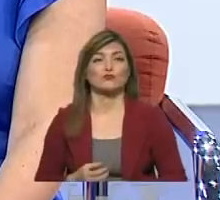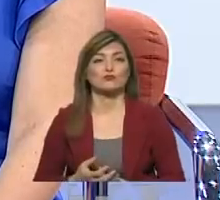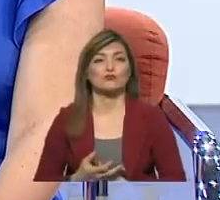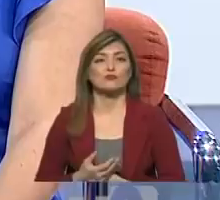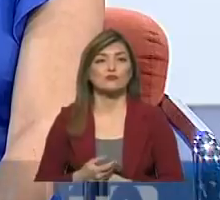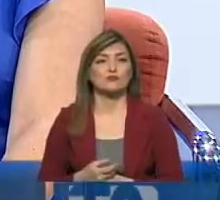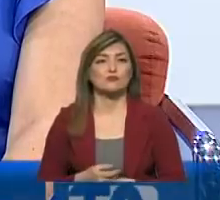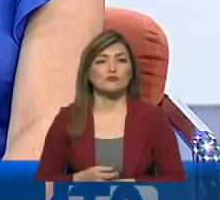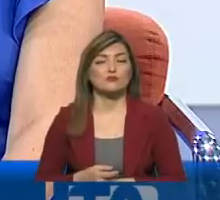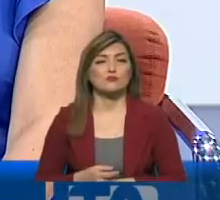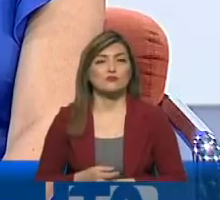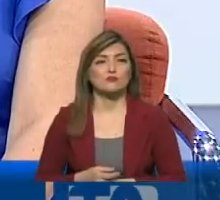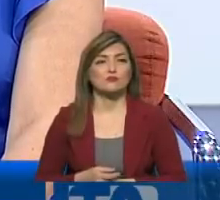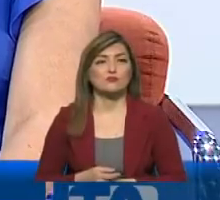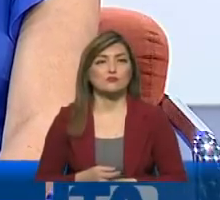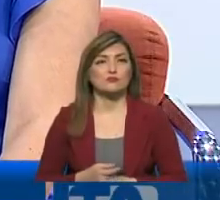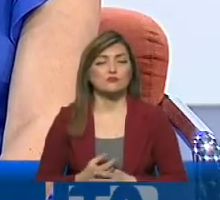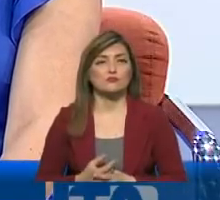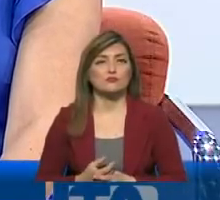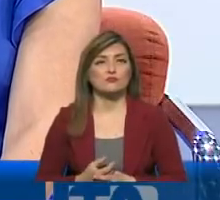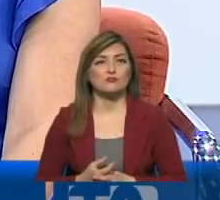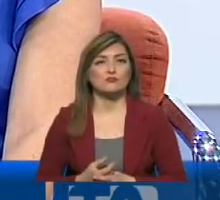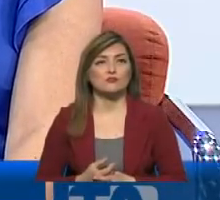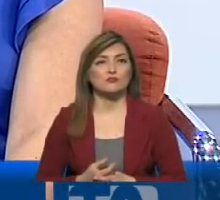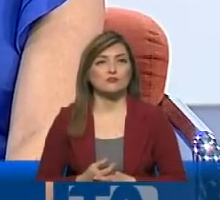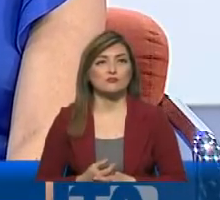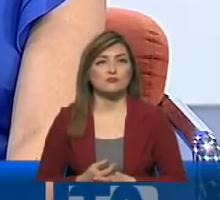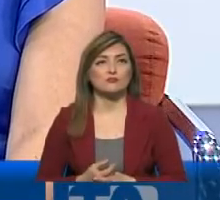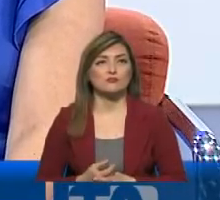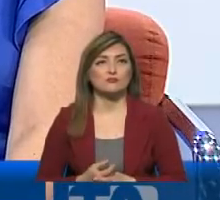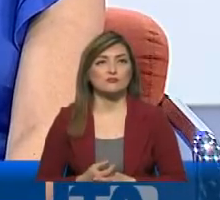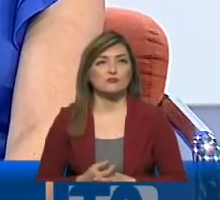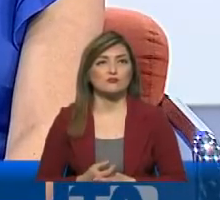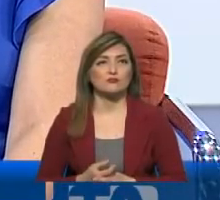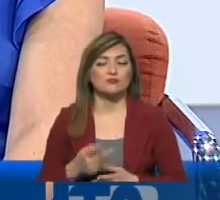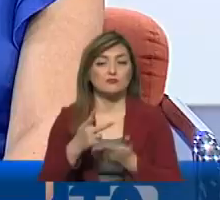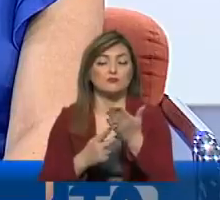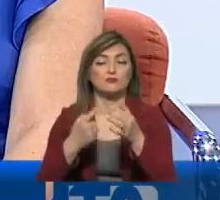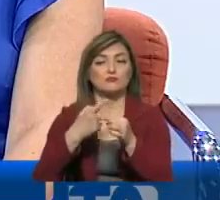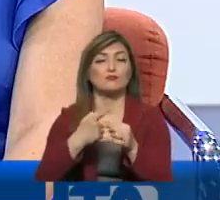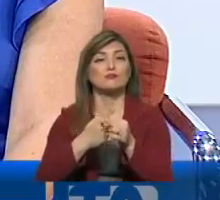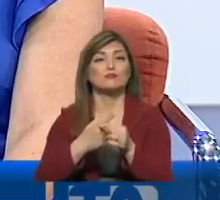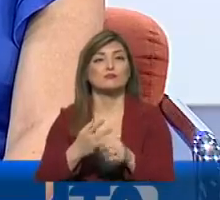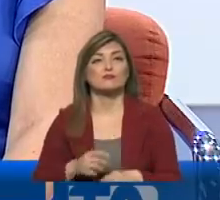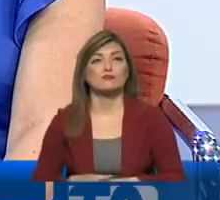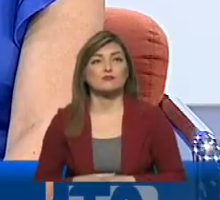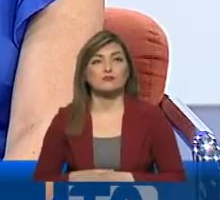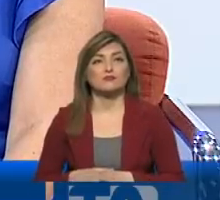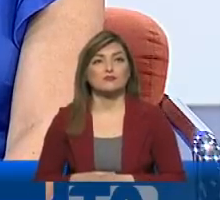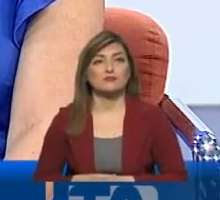de Quito, pero ¿qué va a pasar con la capital ahora en adelante, una vez que está ya,